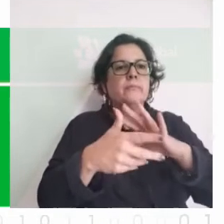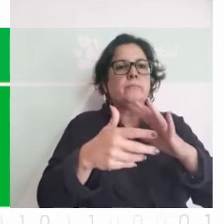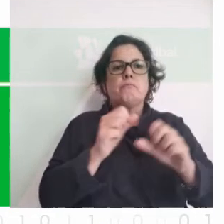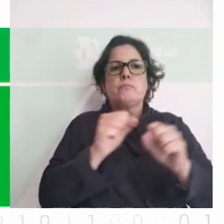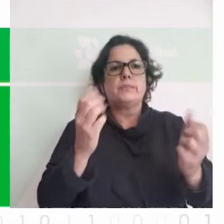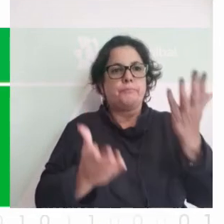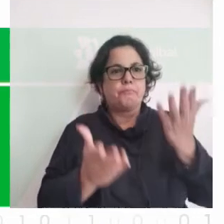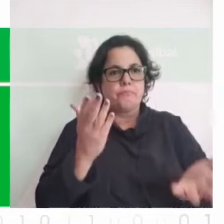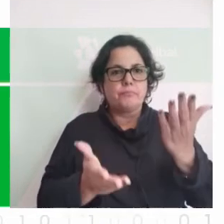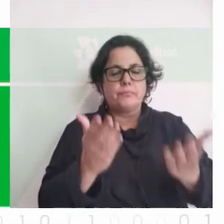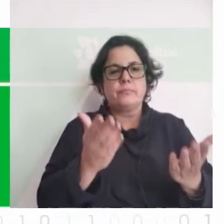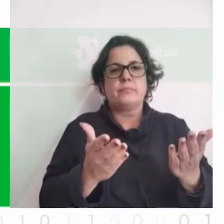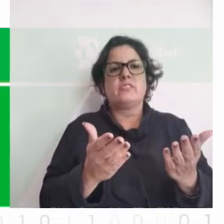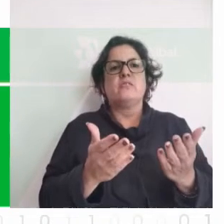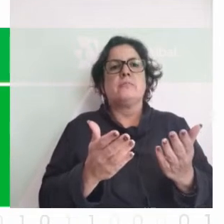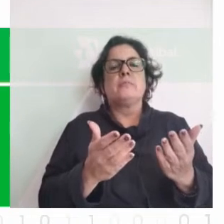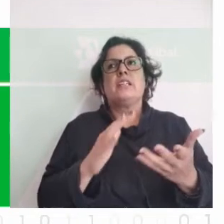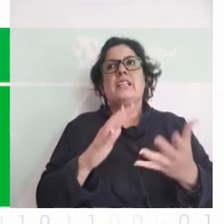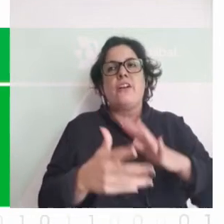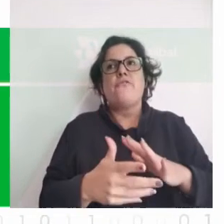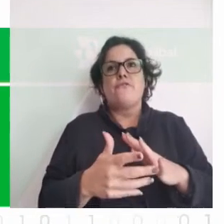que los podamos comparar de forma